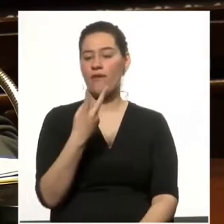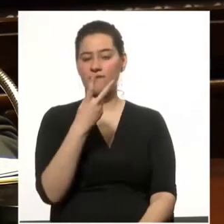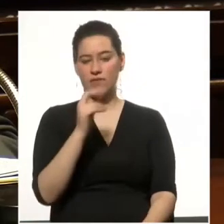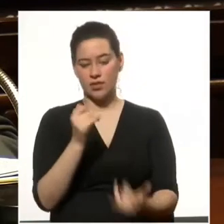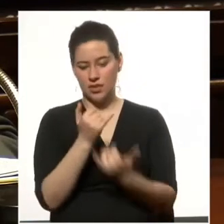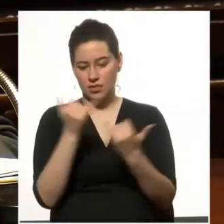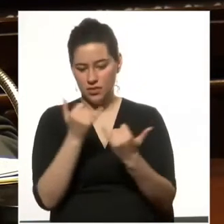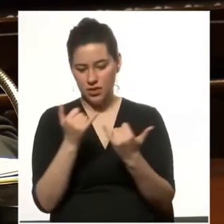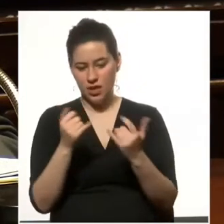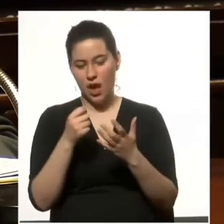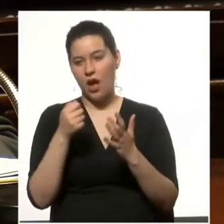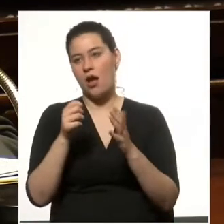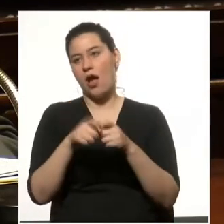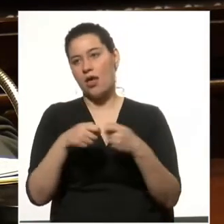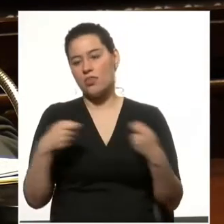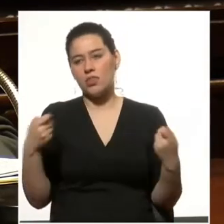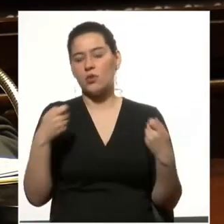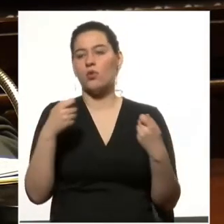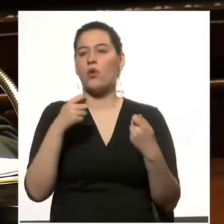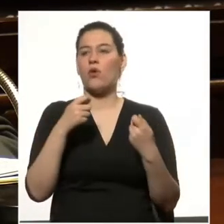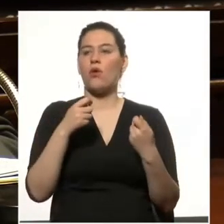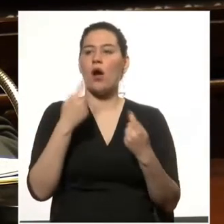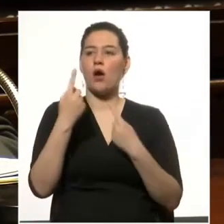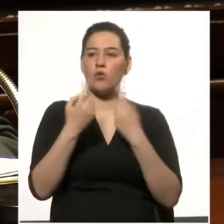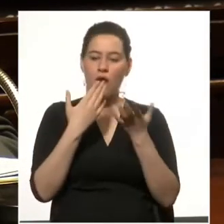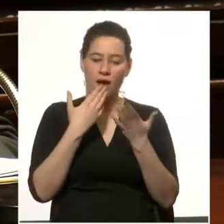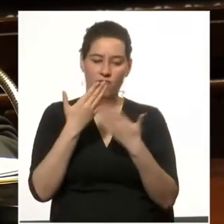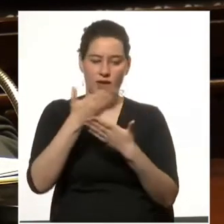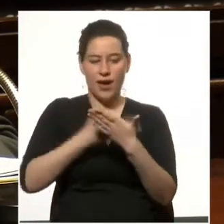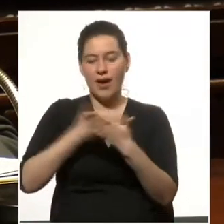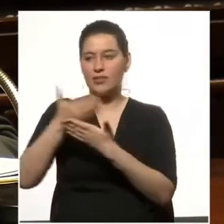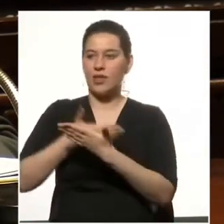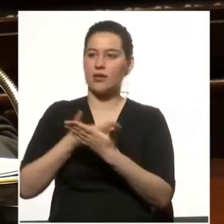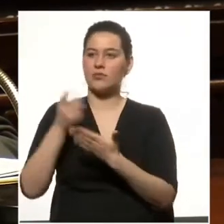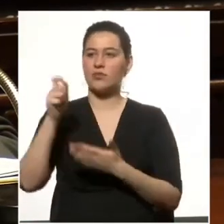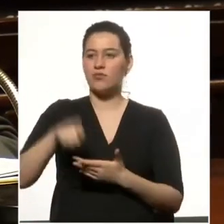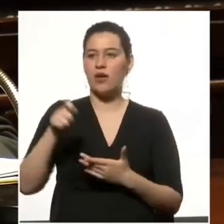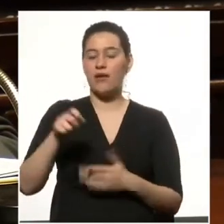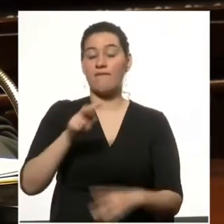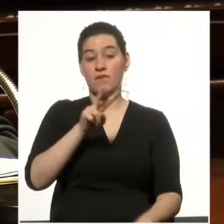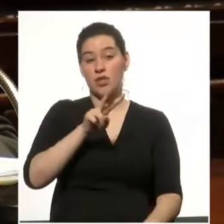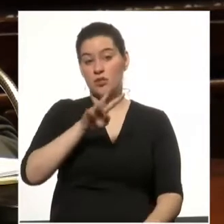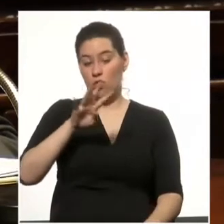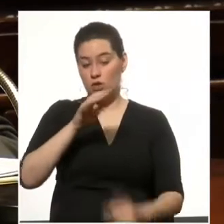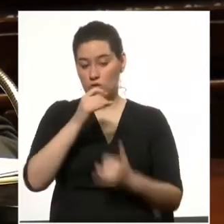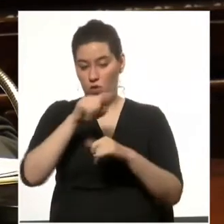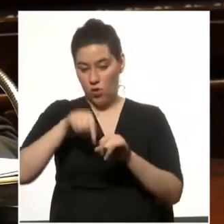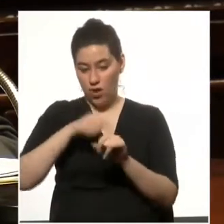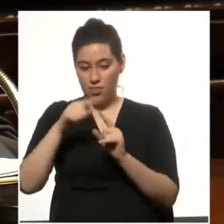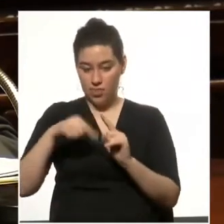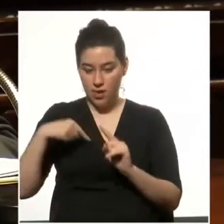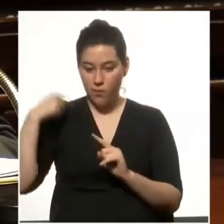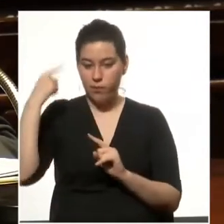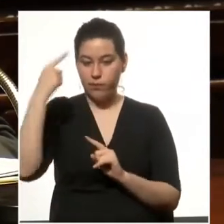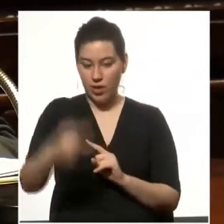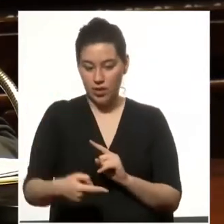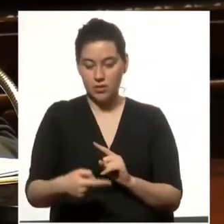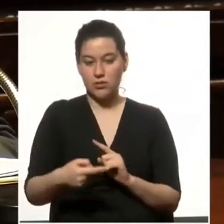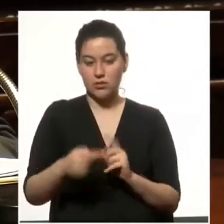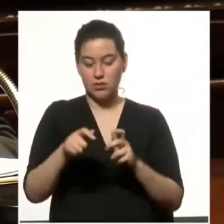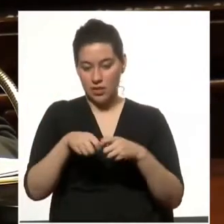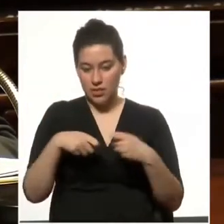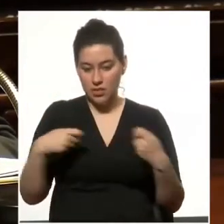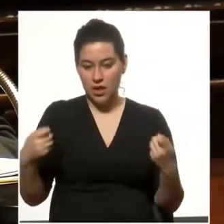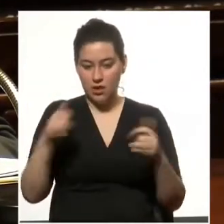sale un artículo en la prensa detallando algunas actas del Tribunal de Honor. A las 24 horas de aparición del artículo de